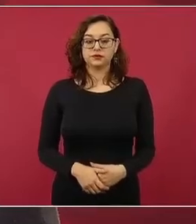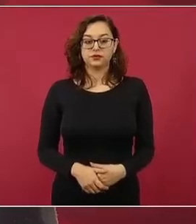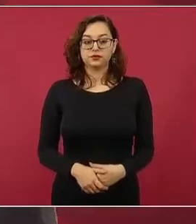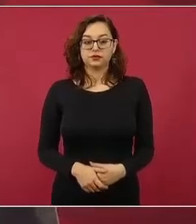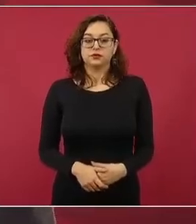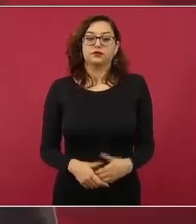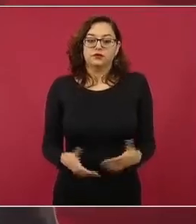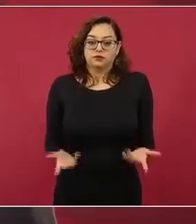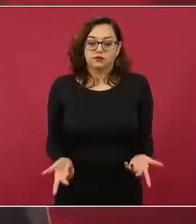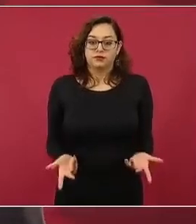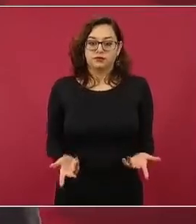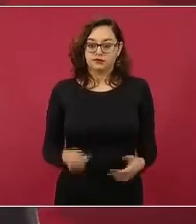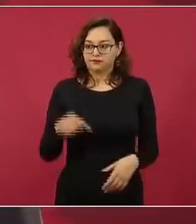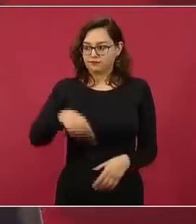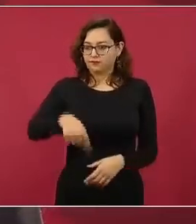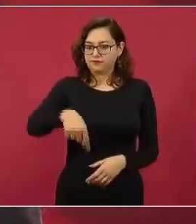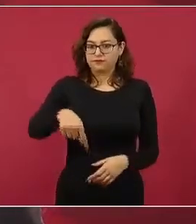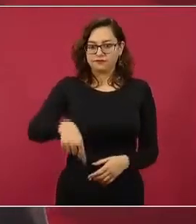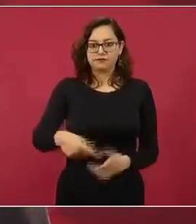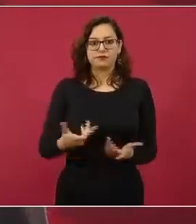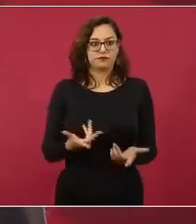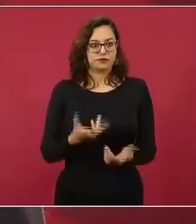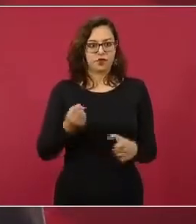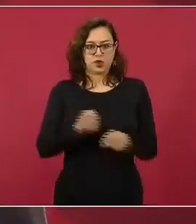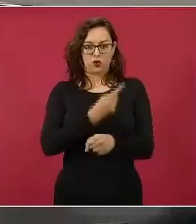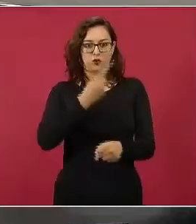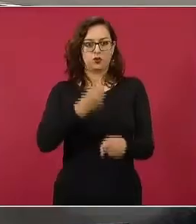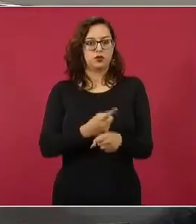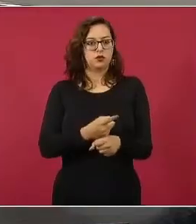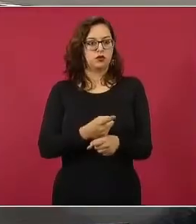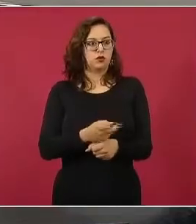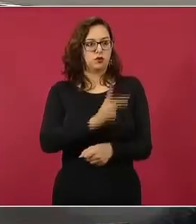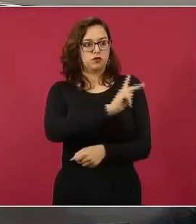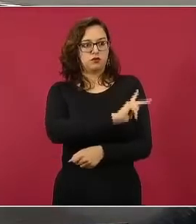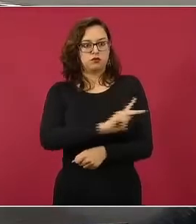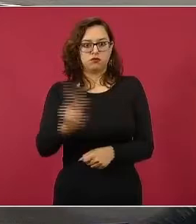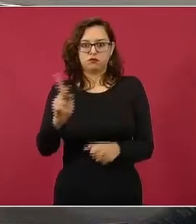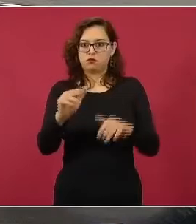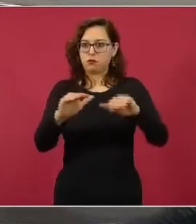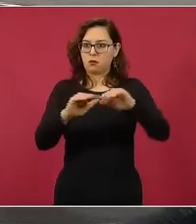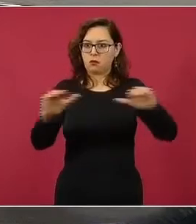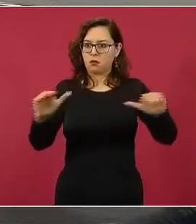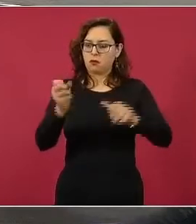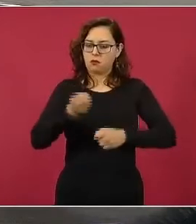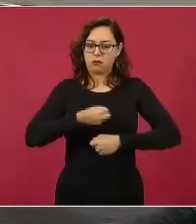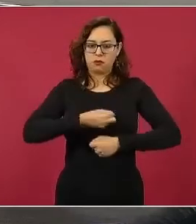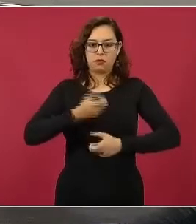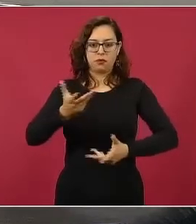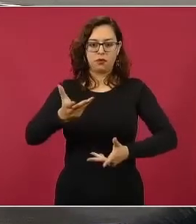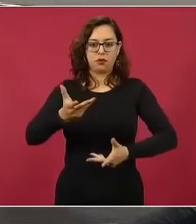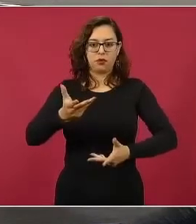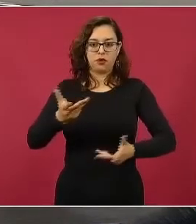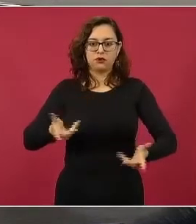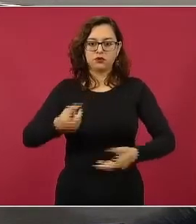voto de todos los trabajadores, mujeres y hombres, y que no haya manipulación,